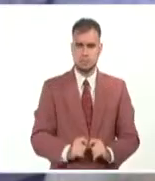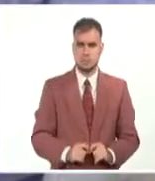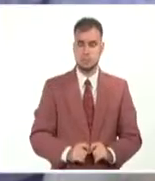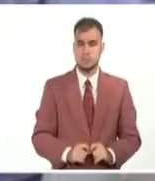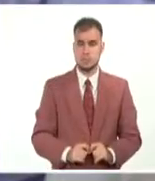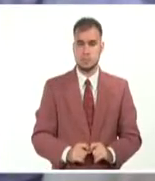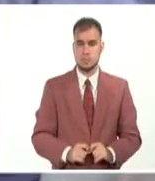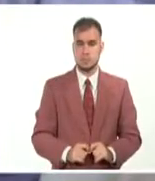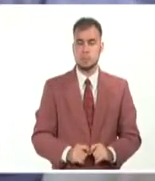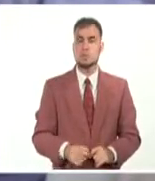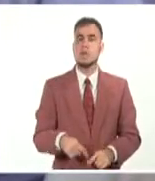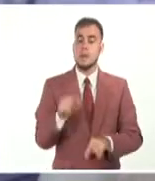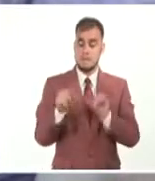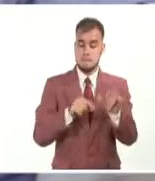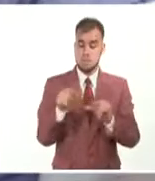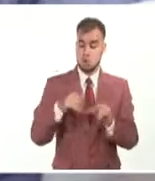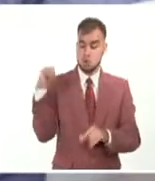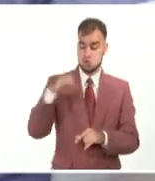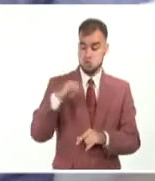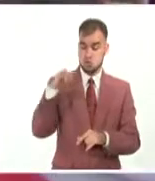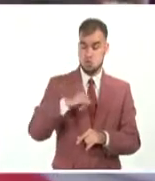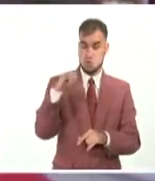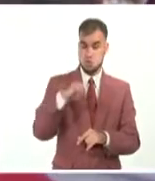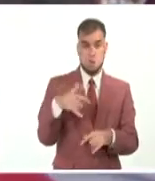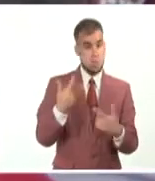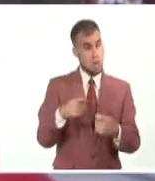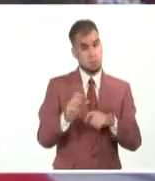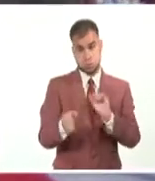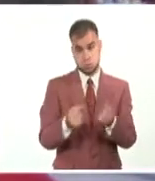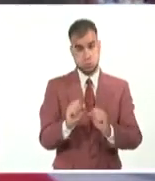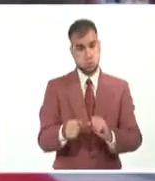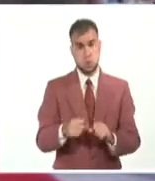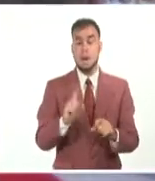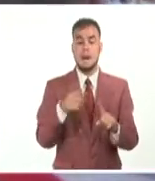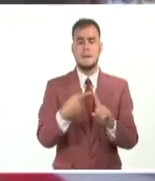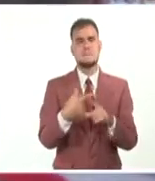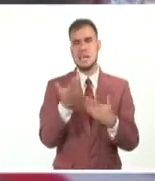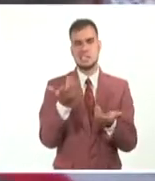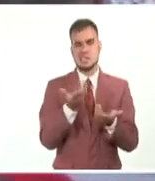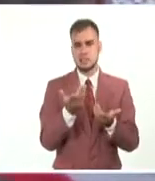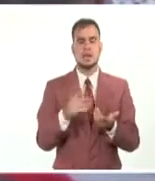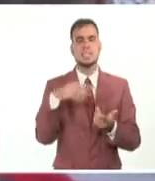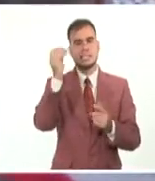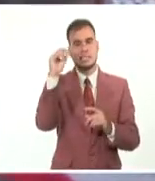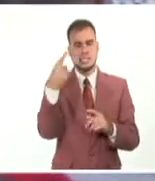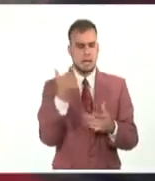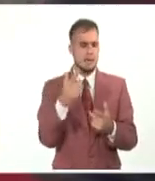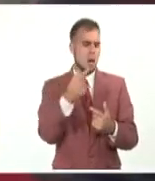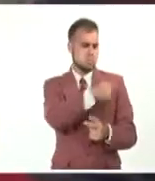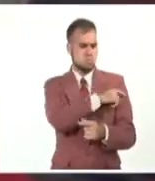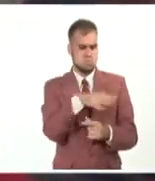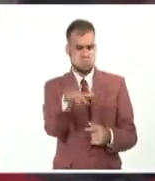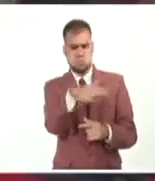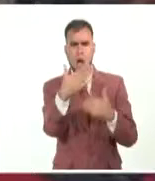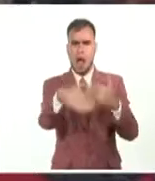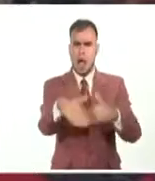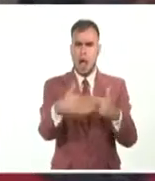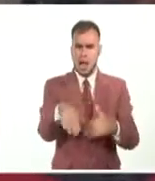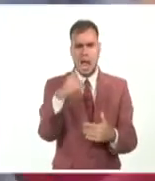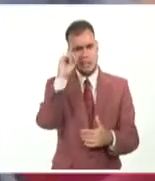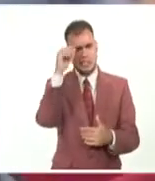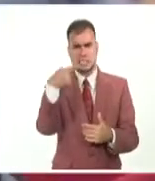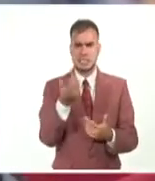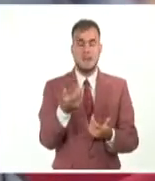control de los viajeros que arriban al país y reducir las actividades de ejercicios físicos en las vías públicas, así como no